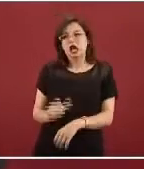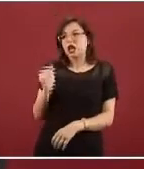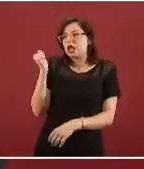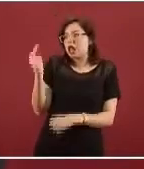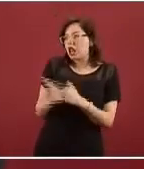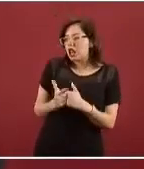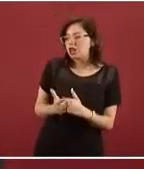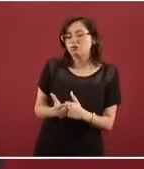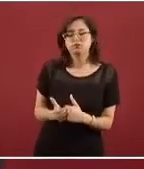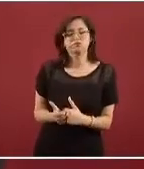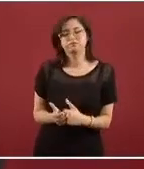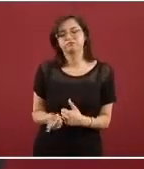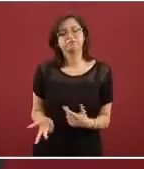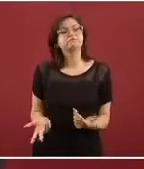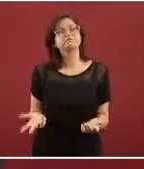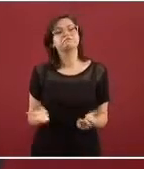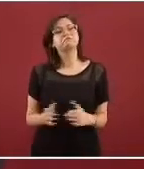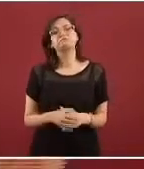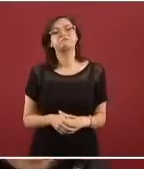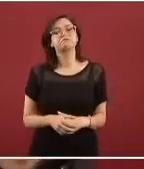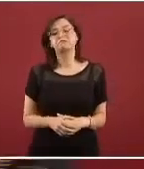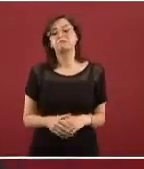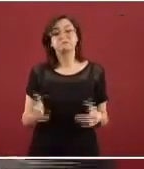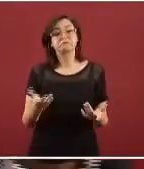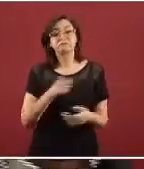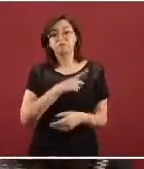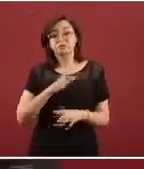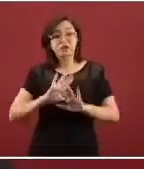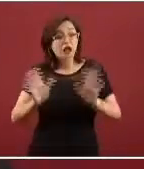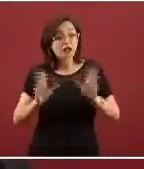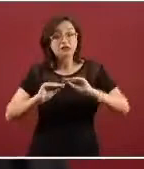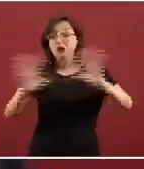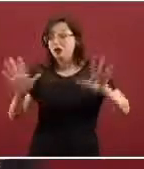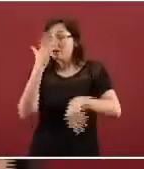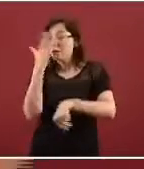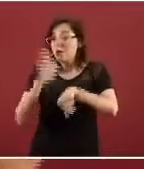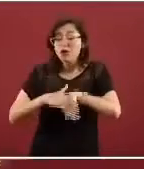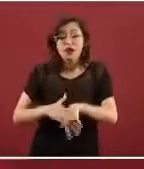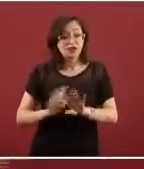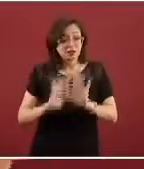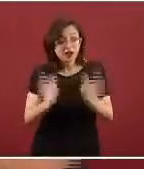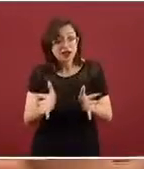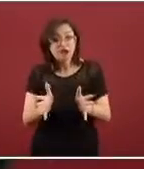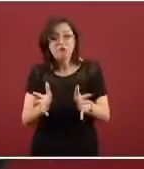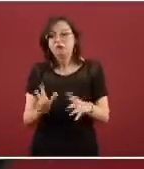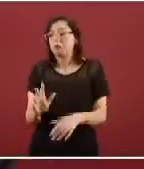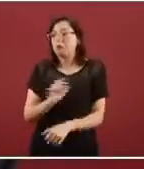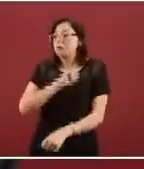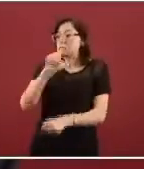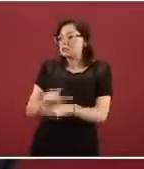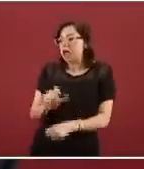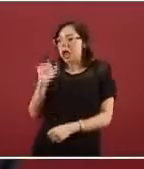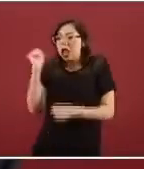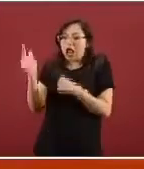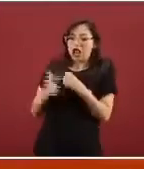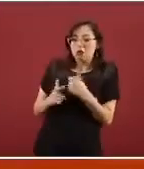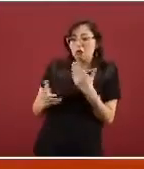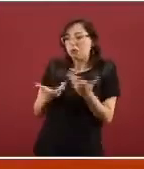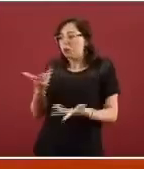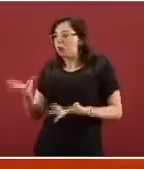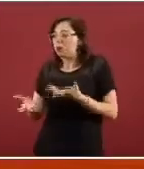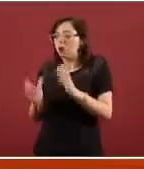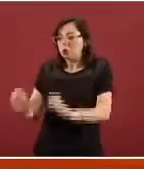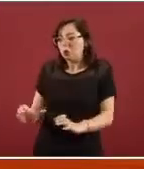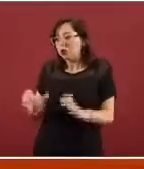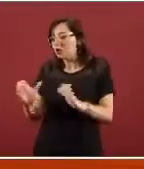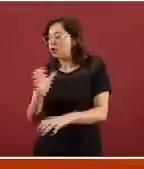para los restos humanos. Que quede muy claro, ya todos sabemos, no se trata de un procedimiento especial para el manejo de restos